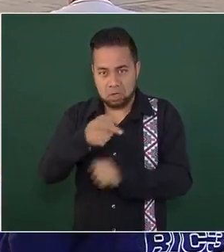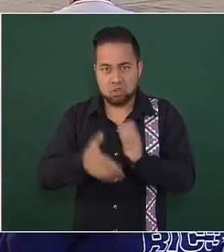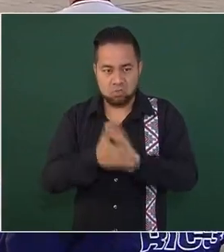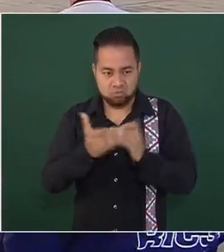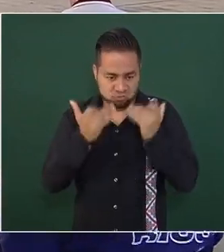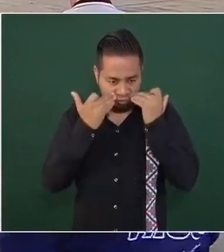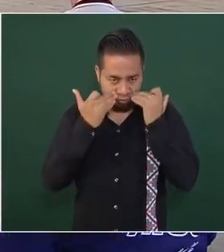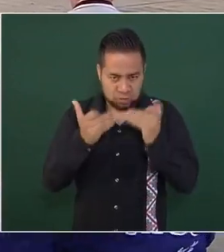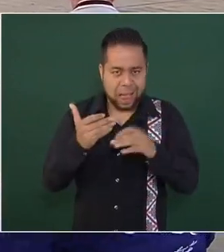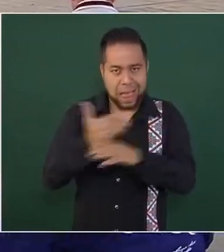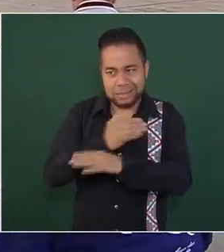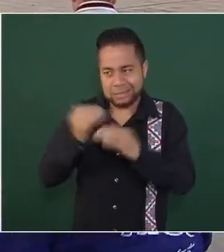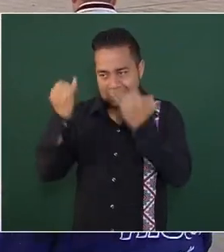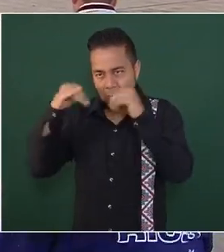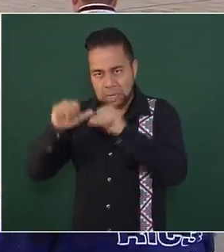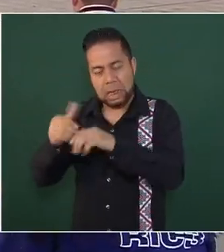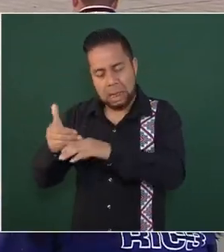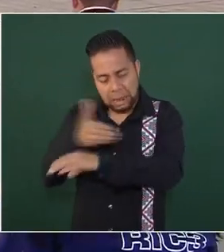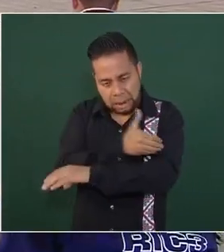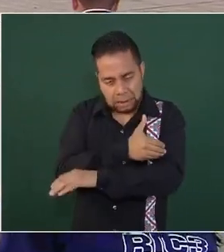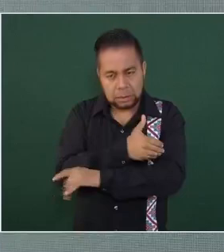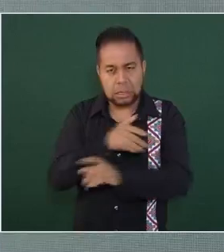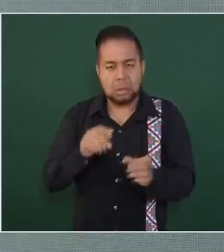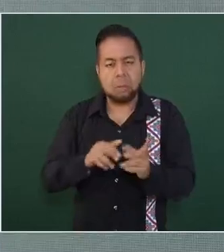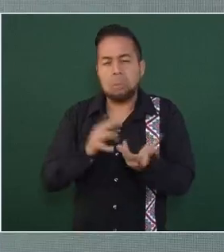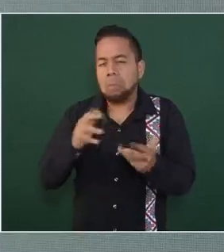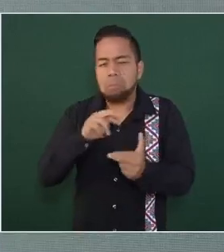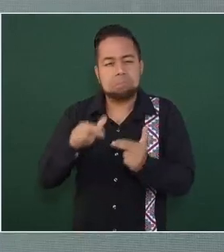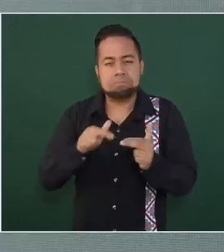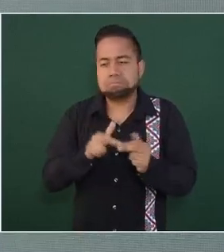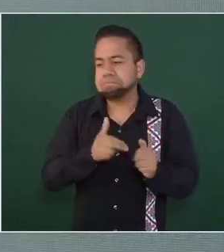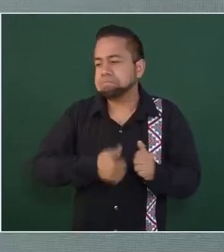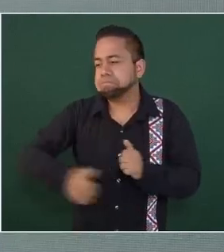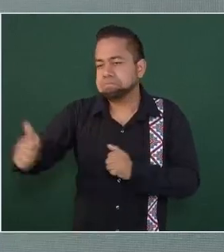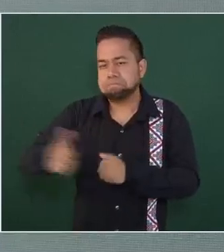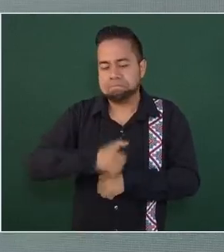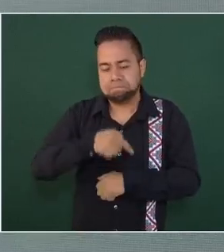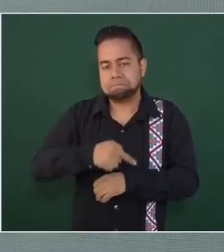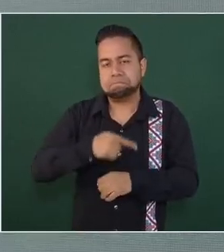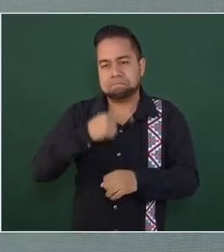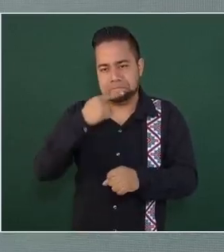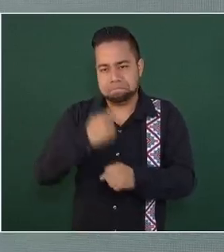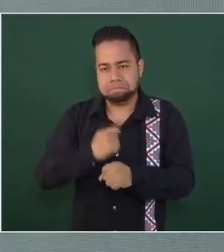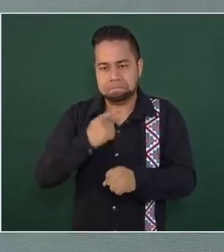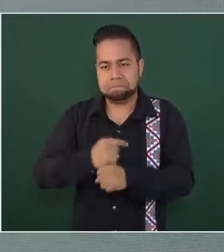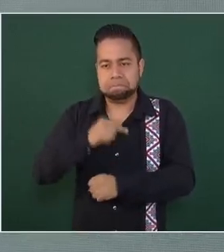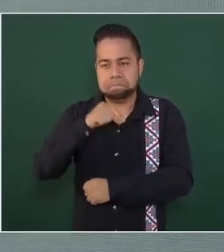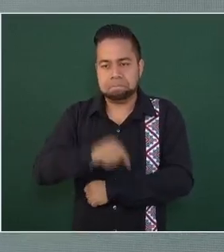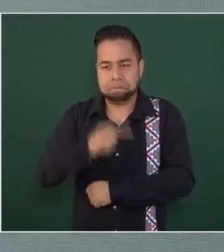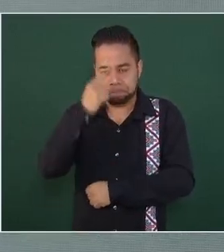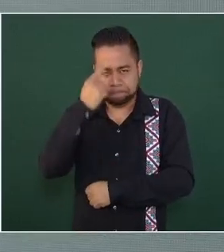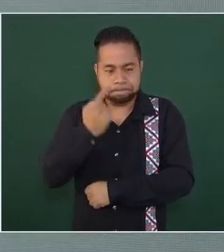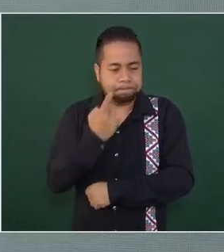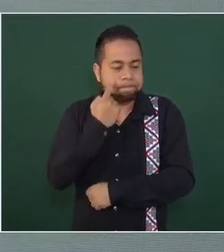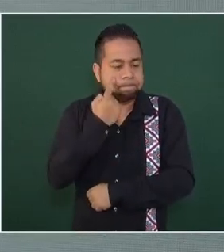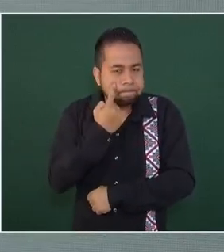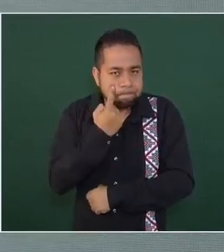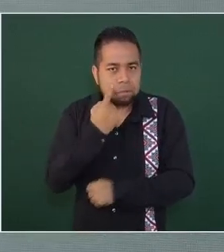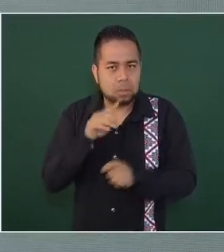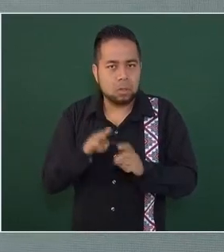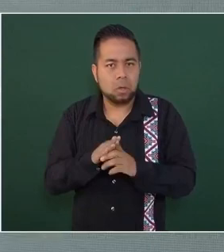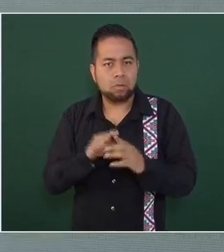vamos como está por la región vamos a pasar a supervisar el camino